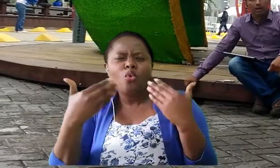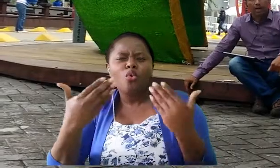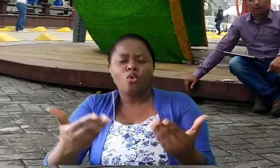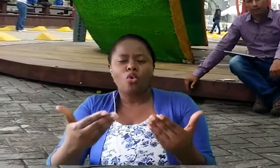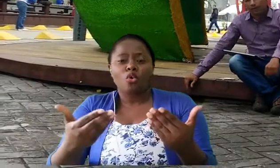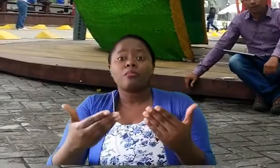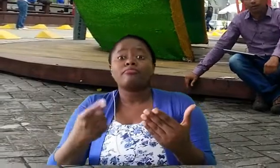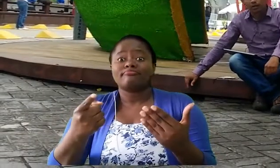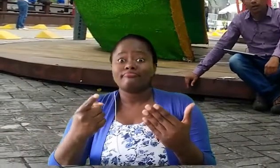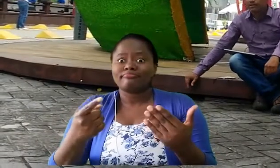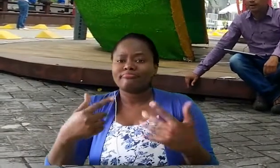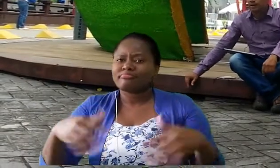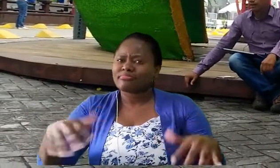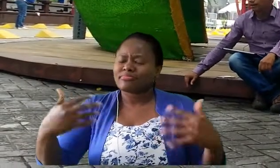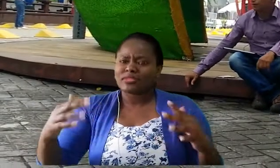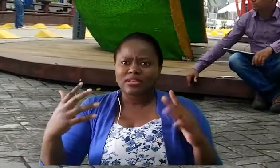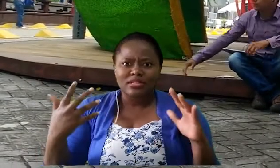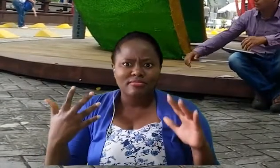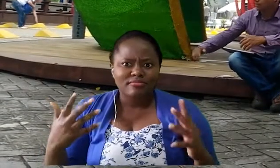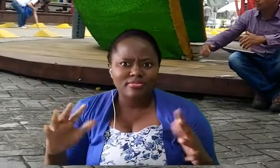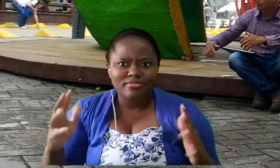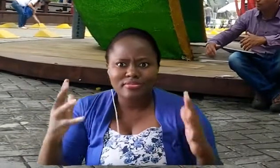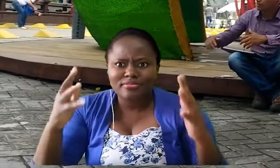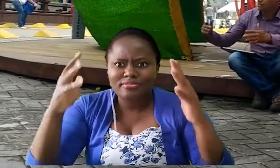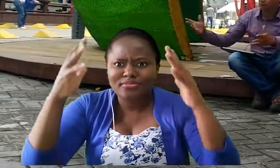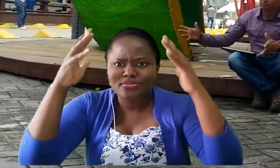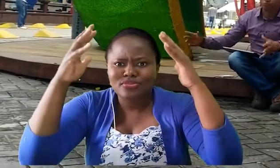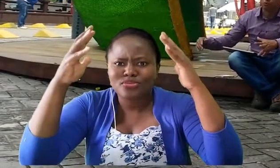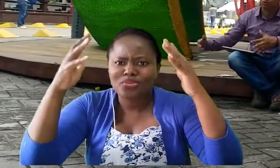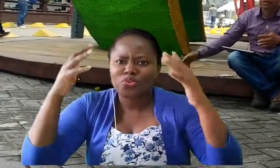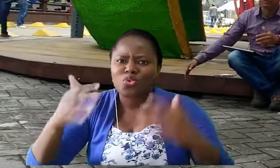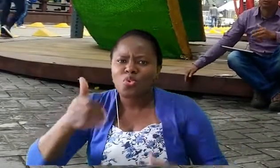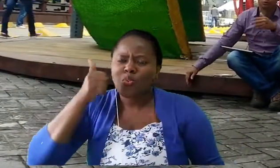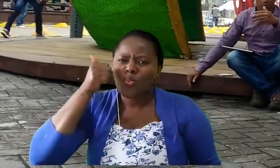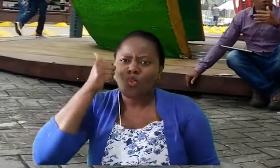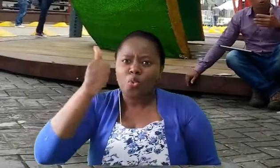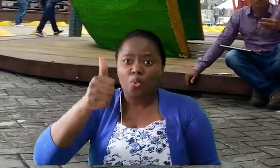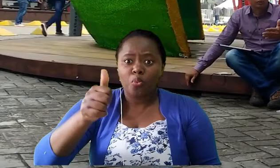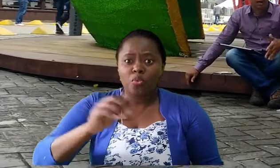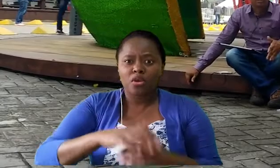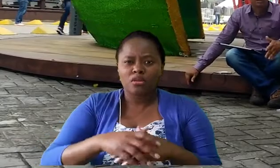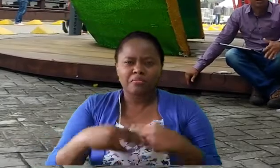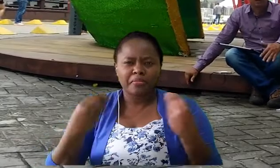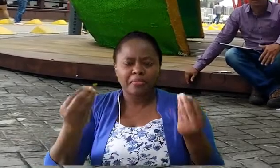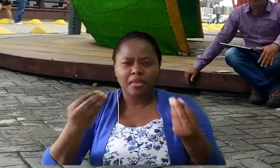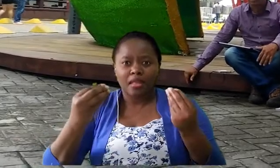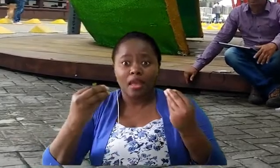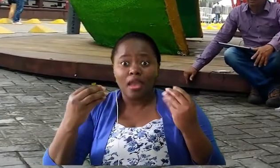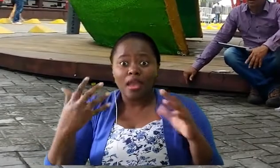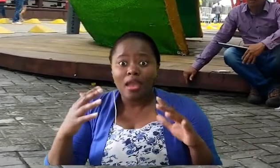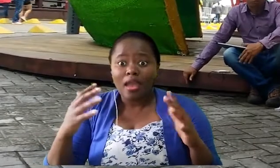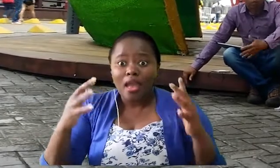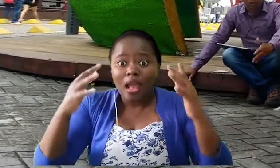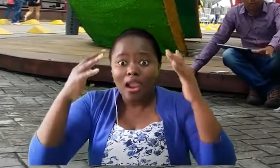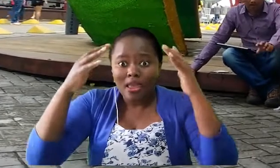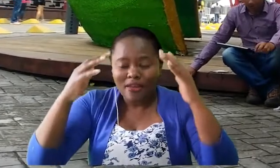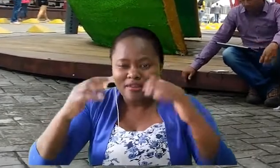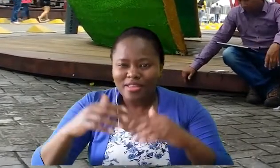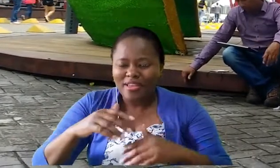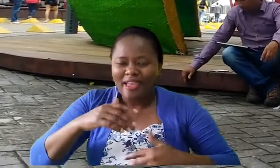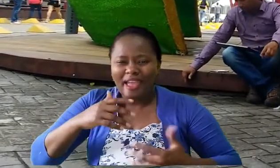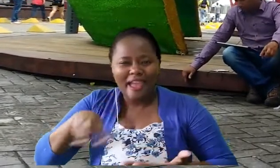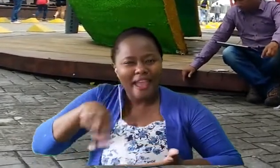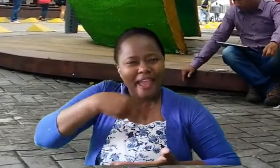celebración de la naturaleza es para que celebremos con cantos, con danzas, ¿verdad?, la hermosura